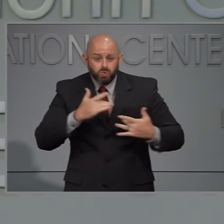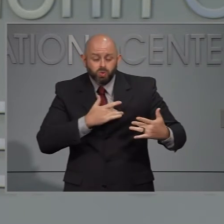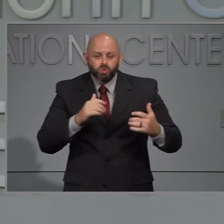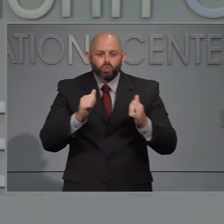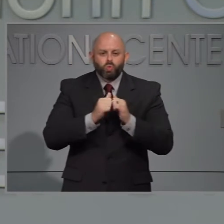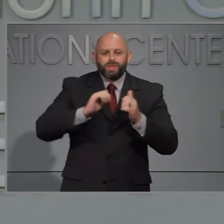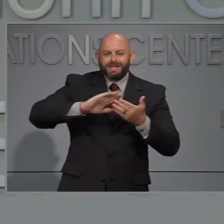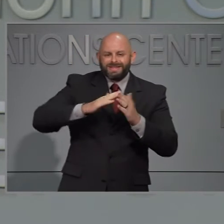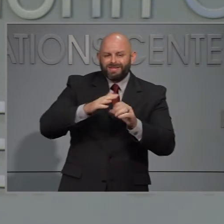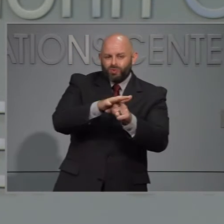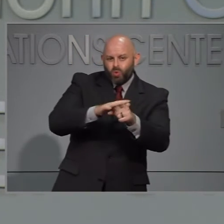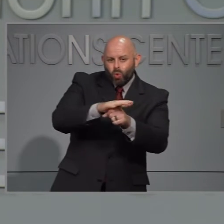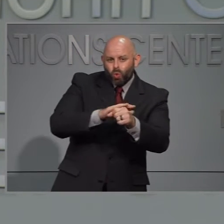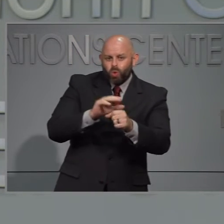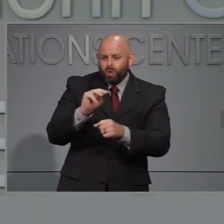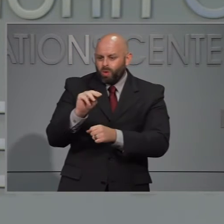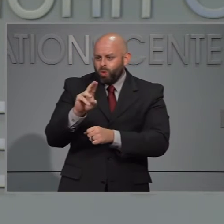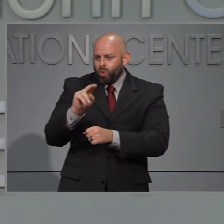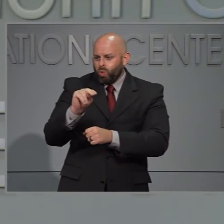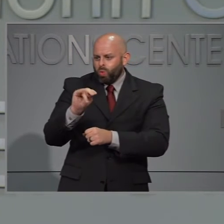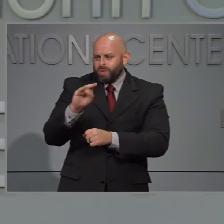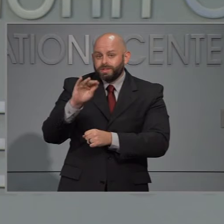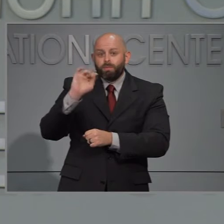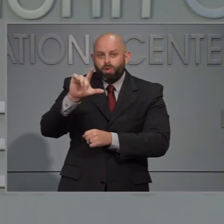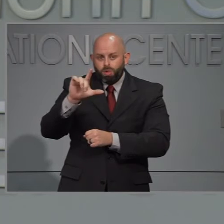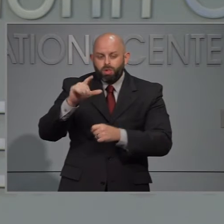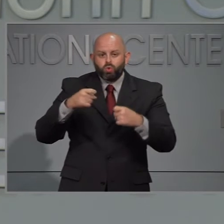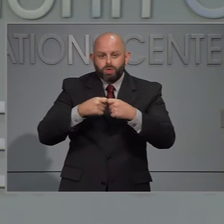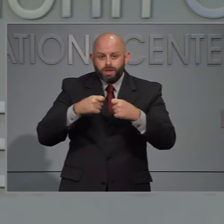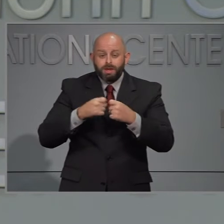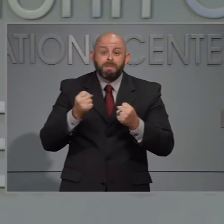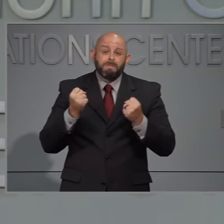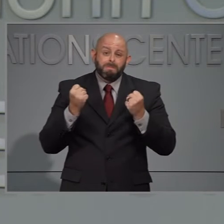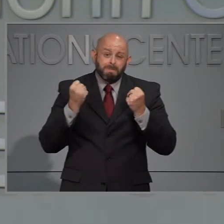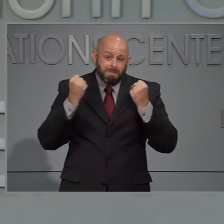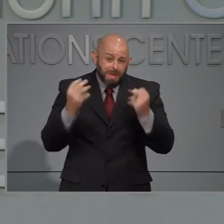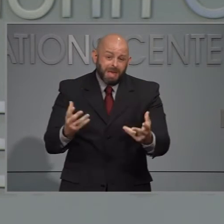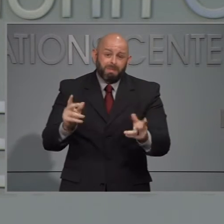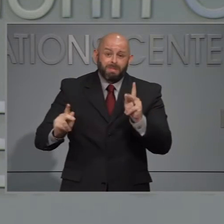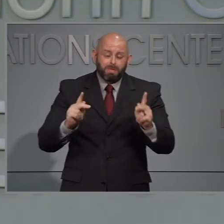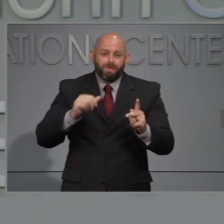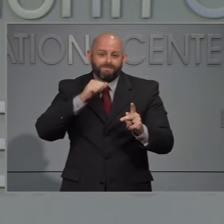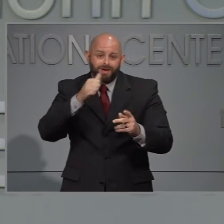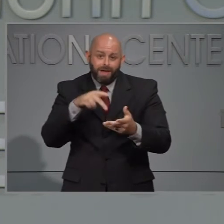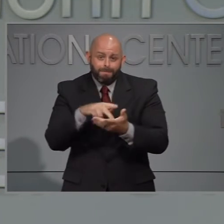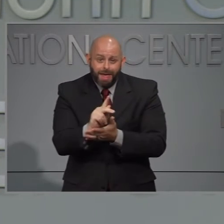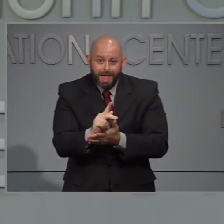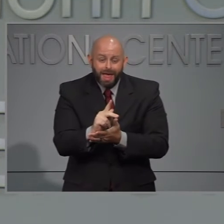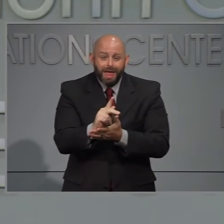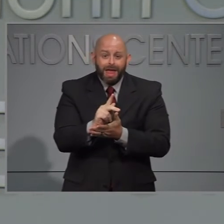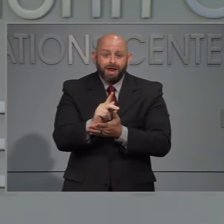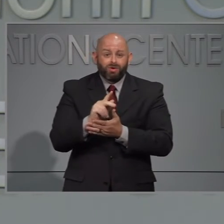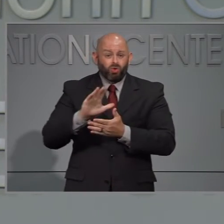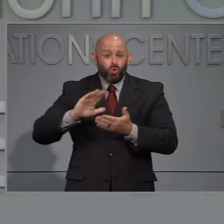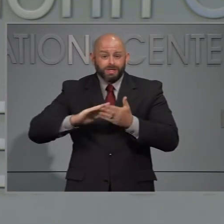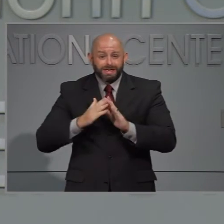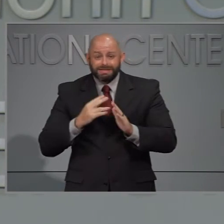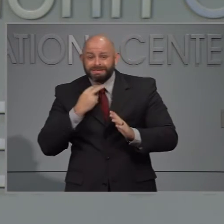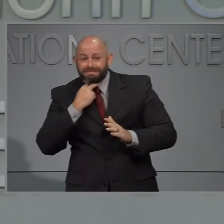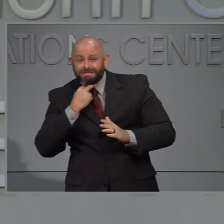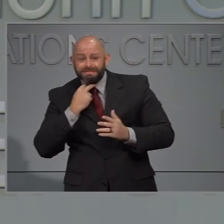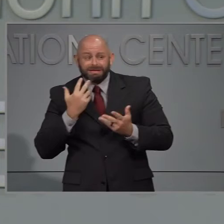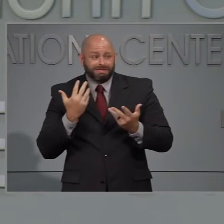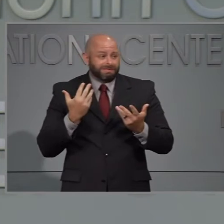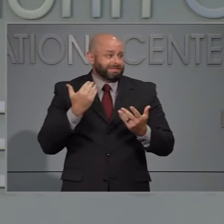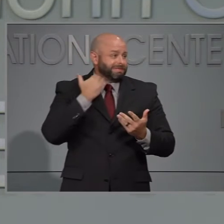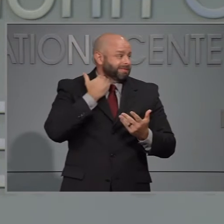municipales y de las ciudades. Yo he hablado con muchas personas que no han pagado y están en la línea difícil financiera, así